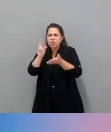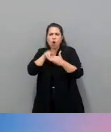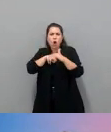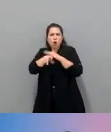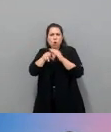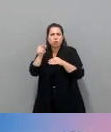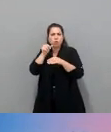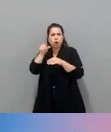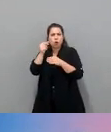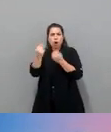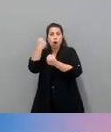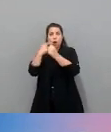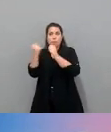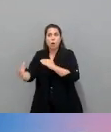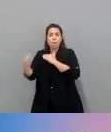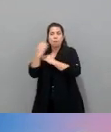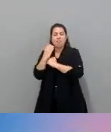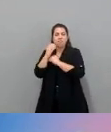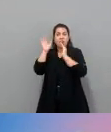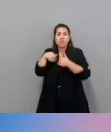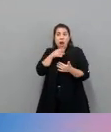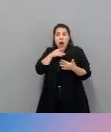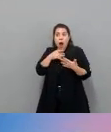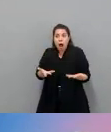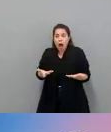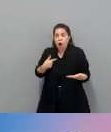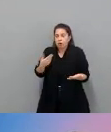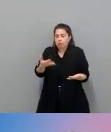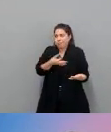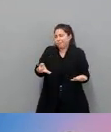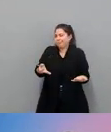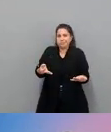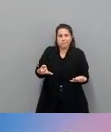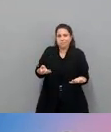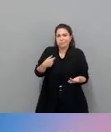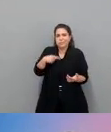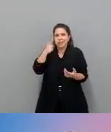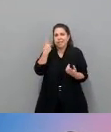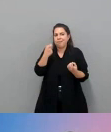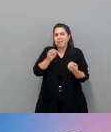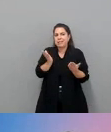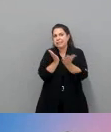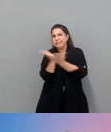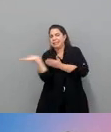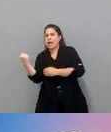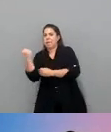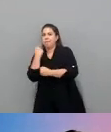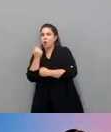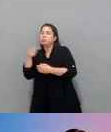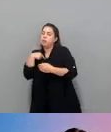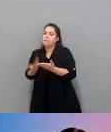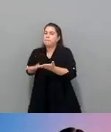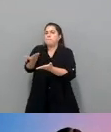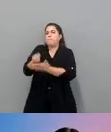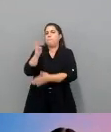en este momento pues, ya no es lo ideal para mí y necesito otro tipo de apoyos y entonces solicito un cambio de